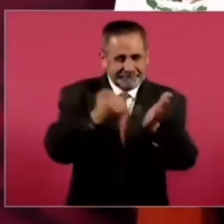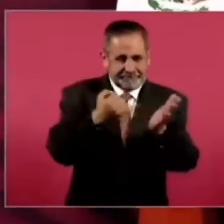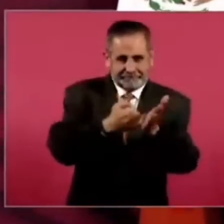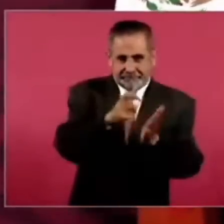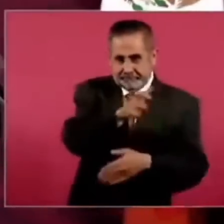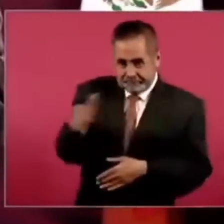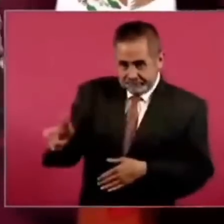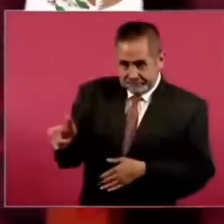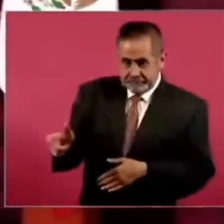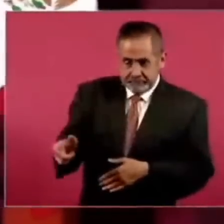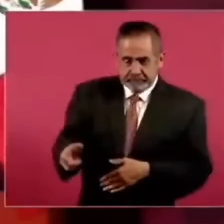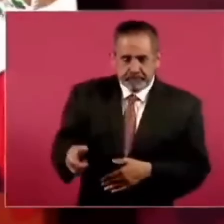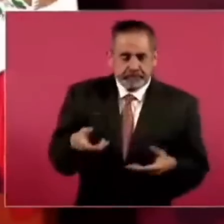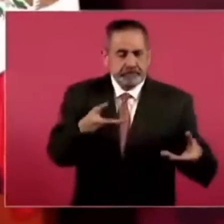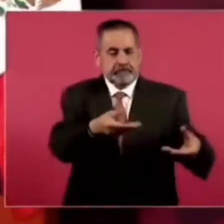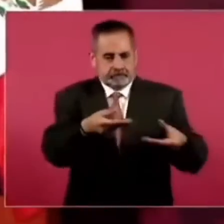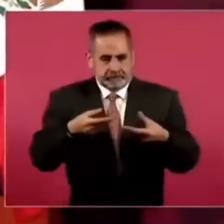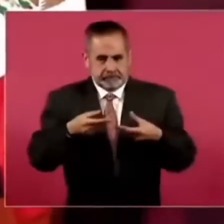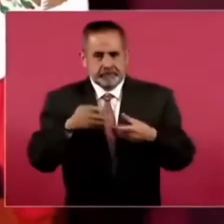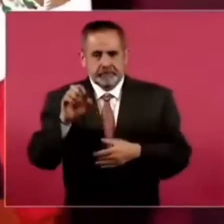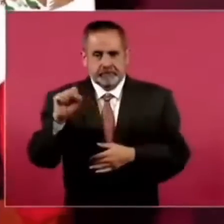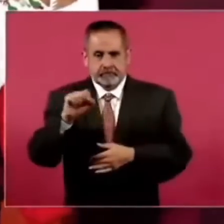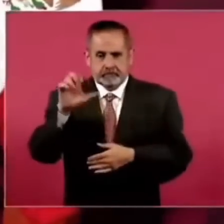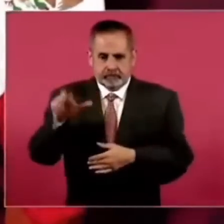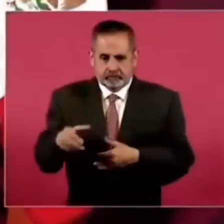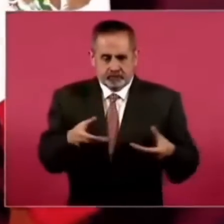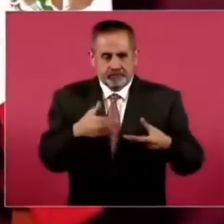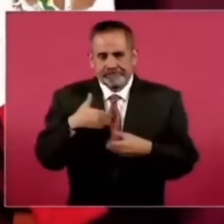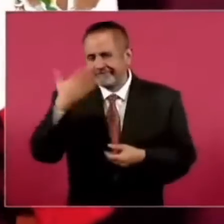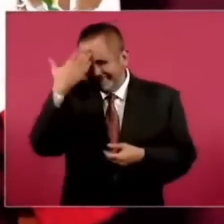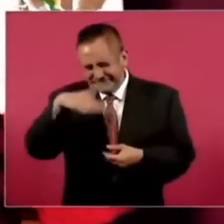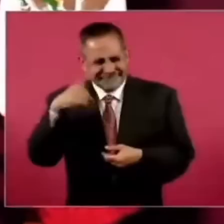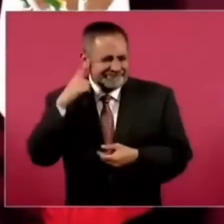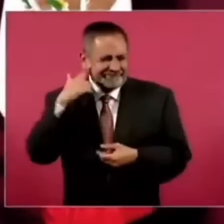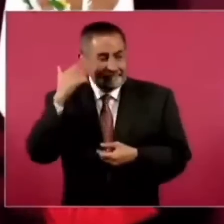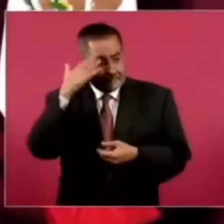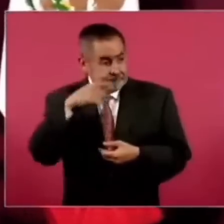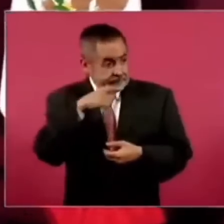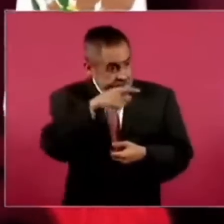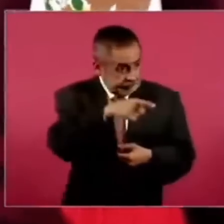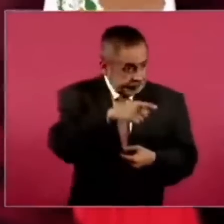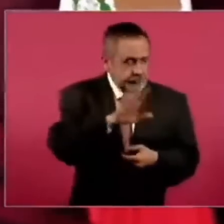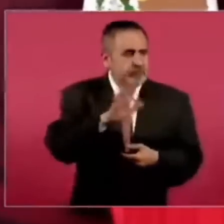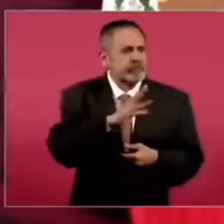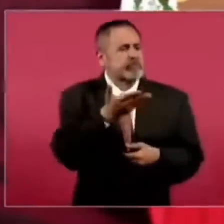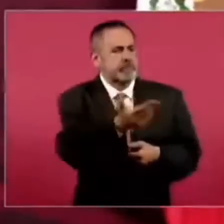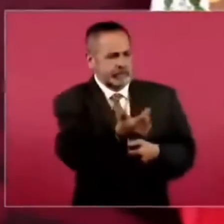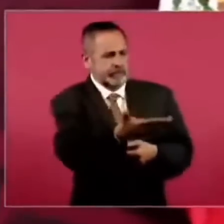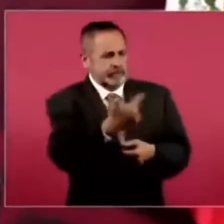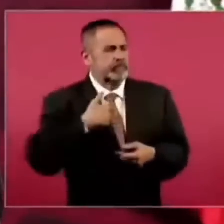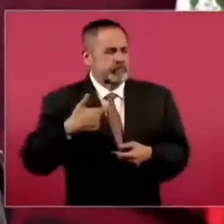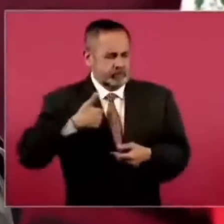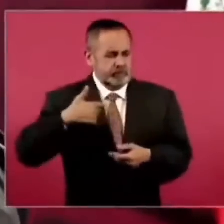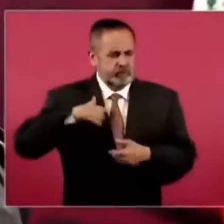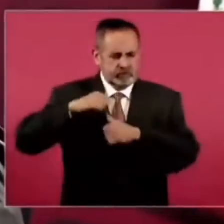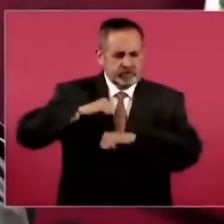ese ministro pues se entera, sabía, y lo